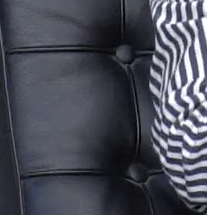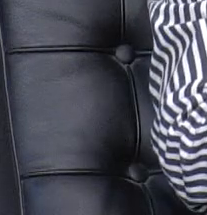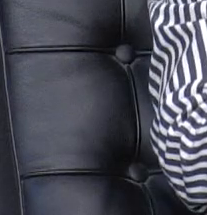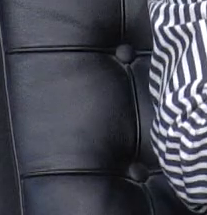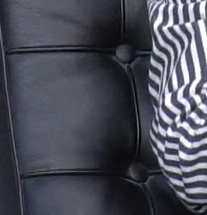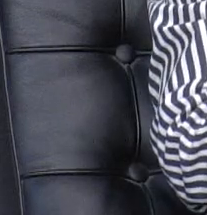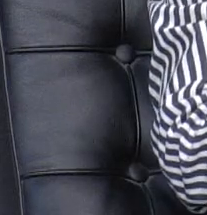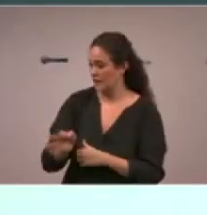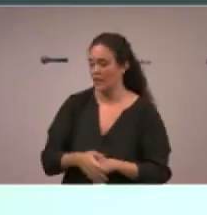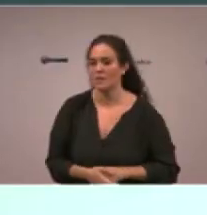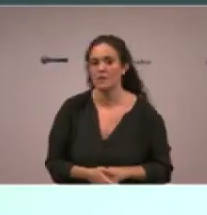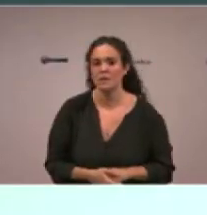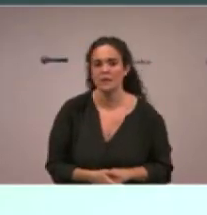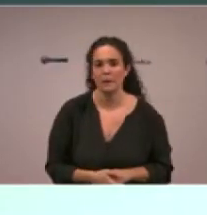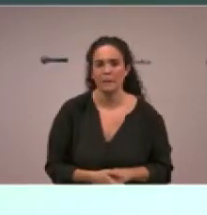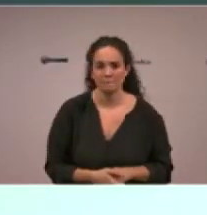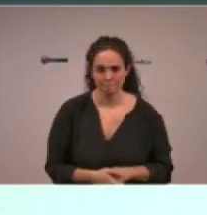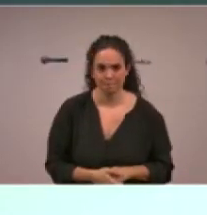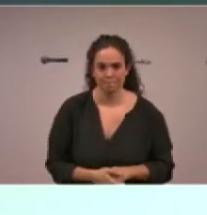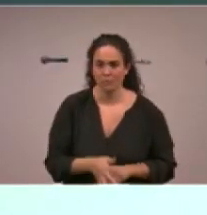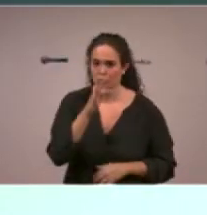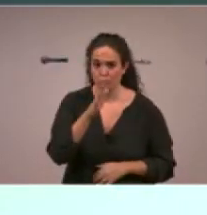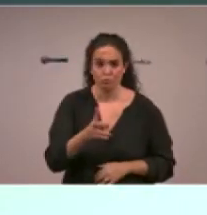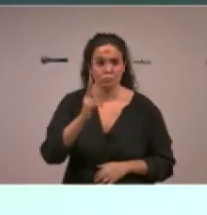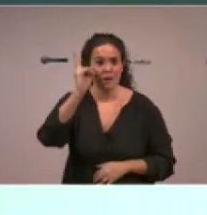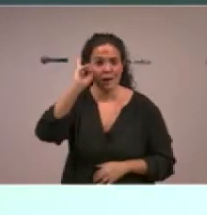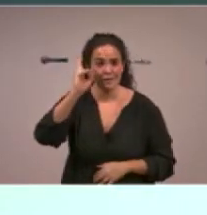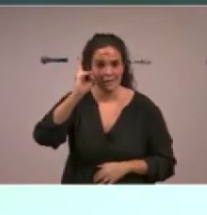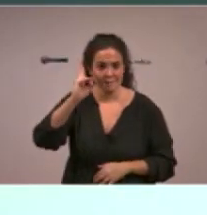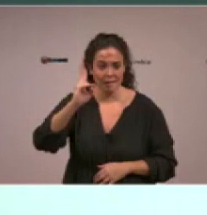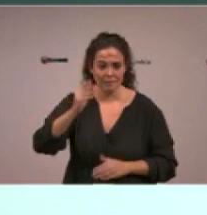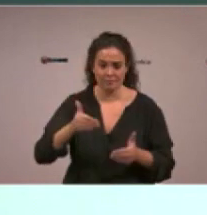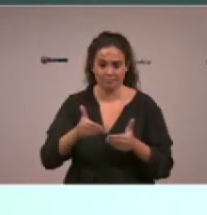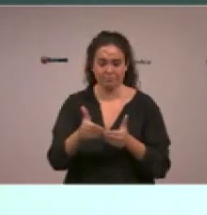LABI. Confirmo que el Lehendakari va a convocar reunión de la